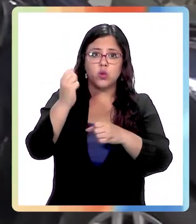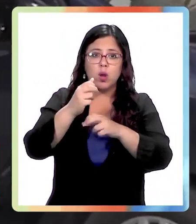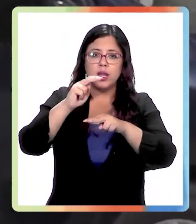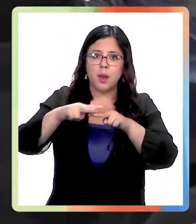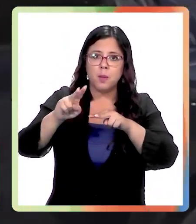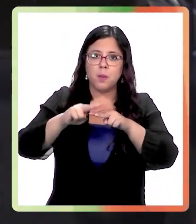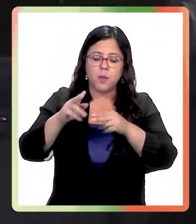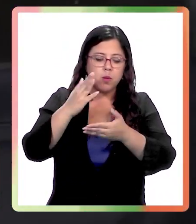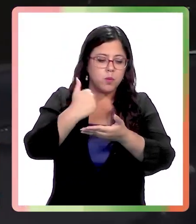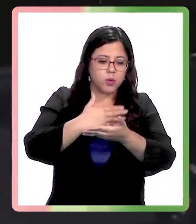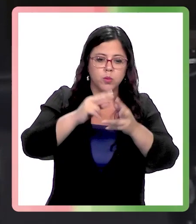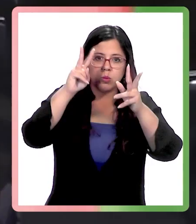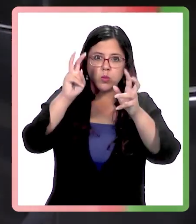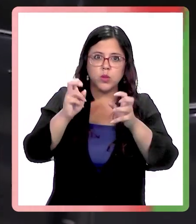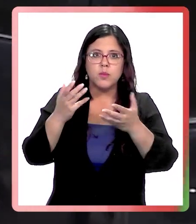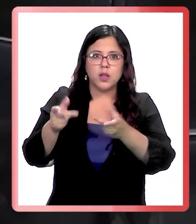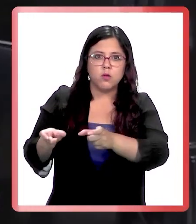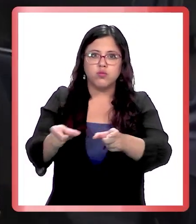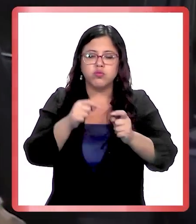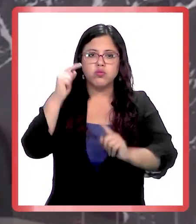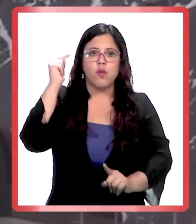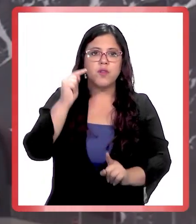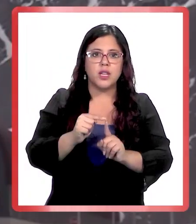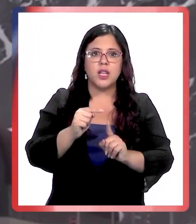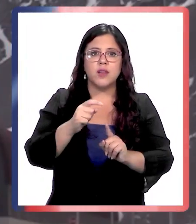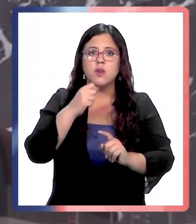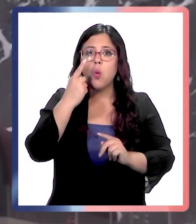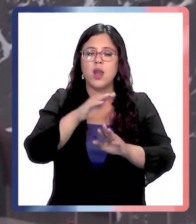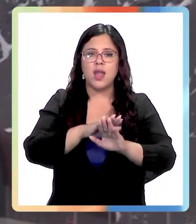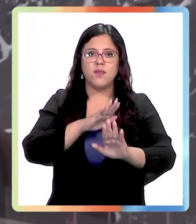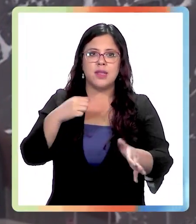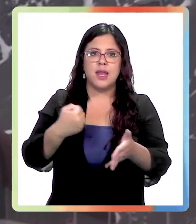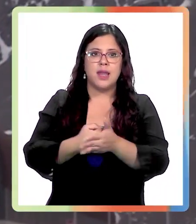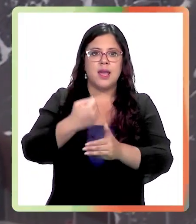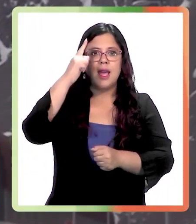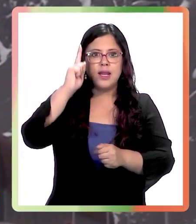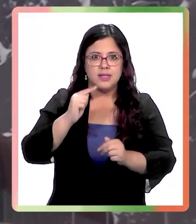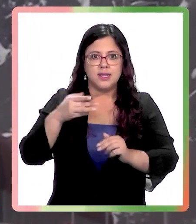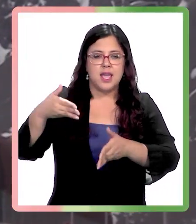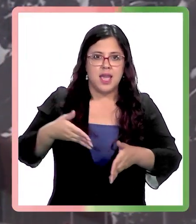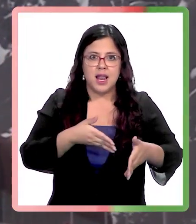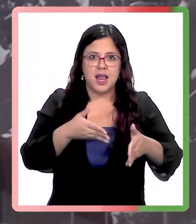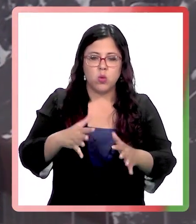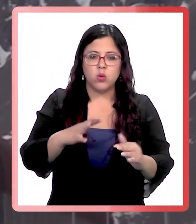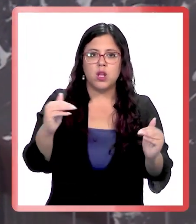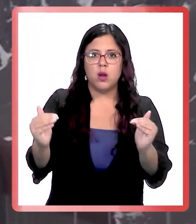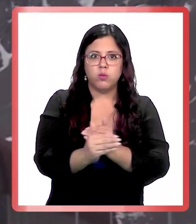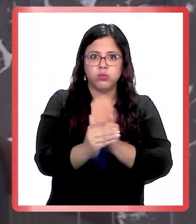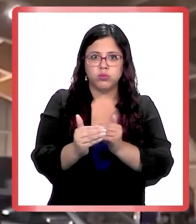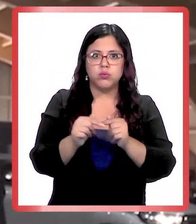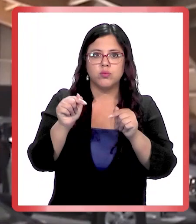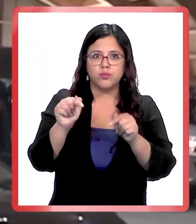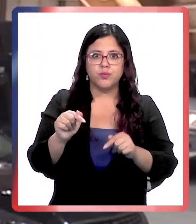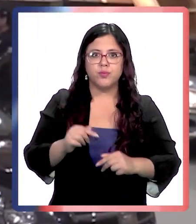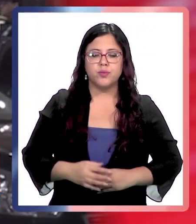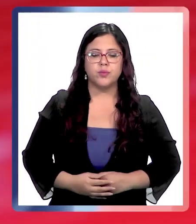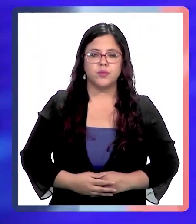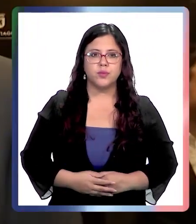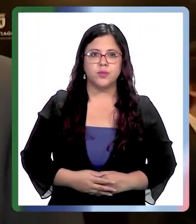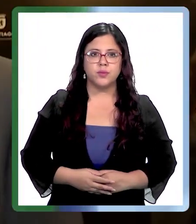Andes preparan un plan de contingencia que tiene como objetivo evitar accidentes en las rutas y carreteras de